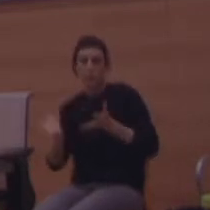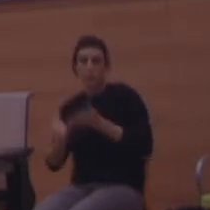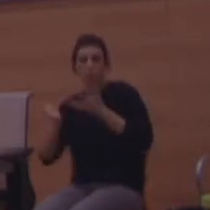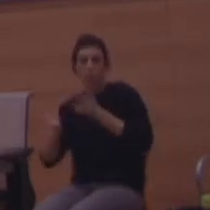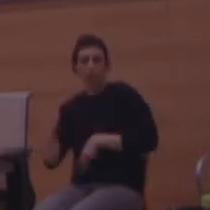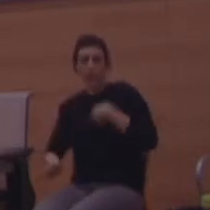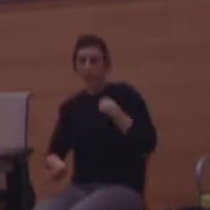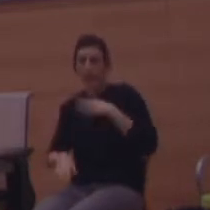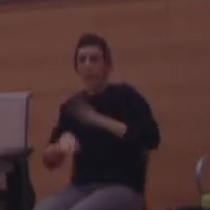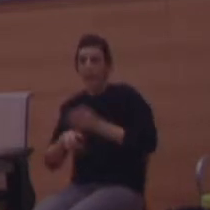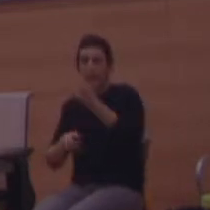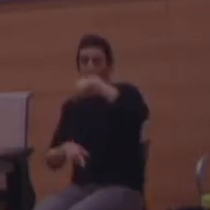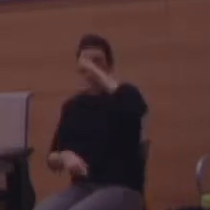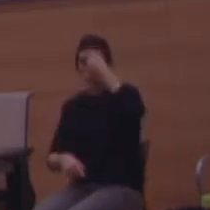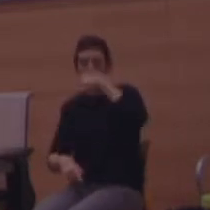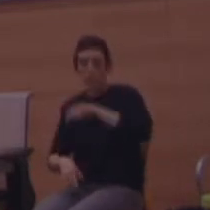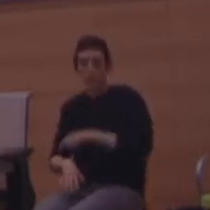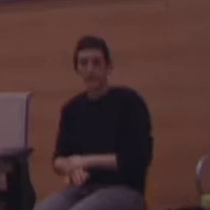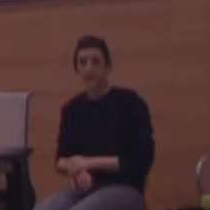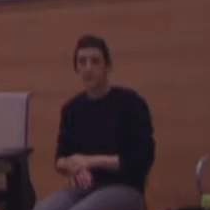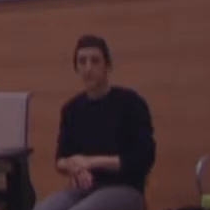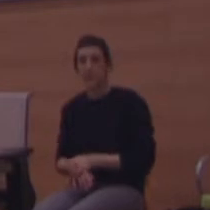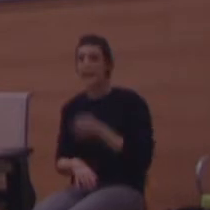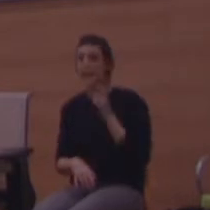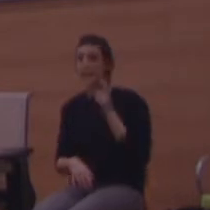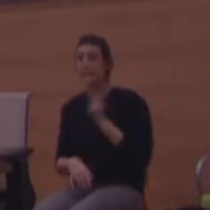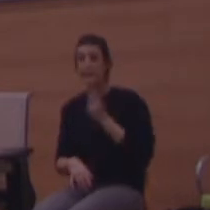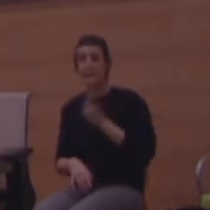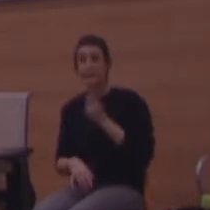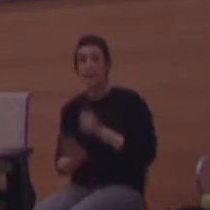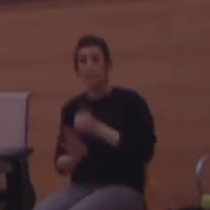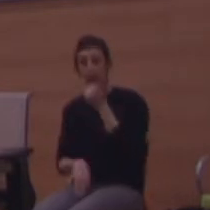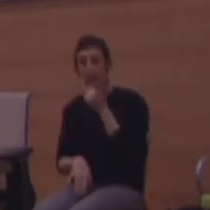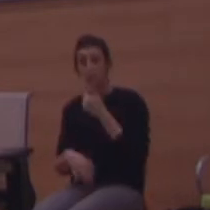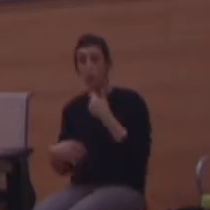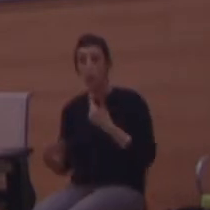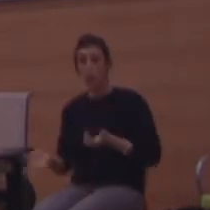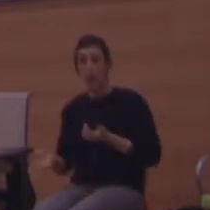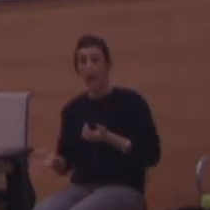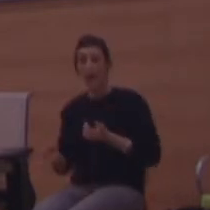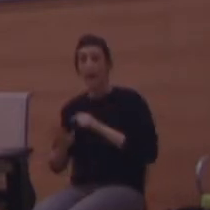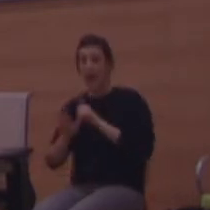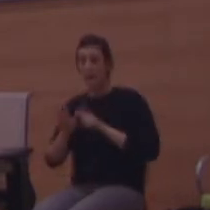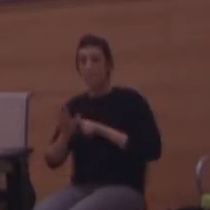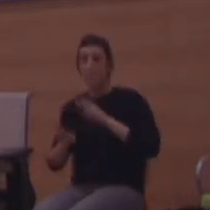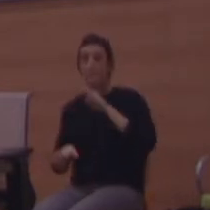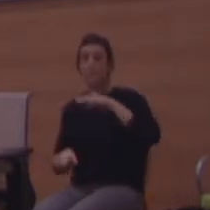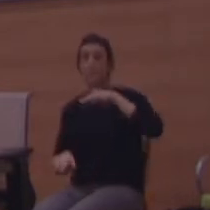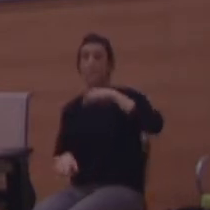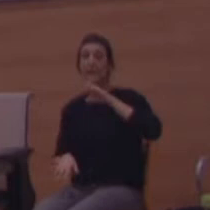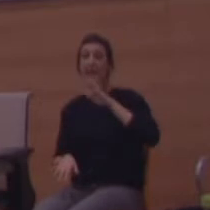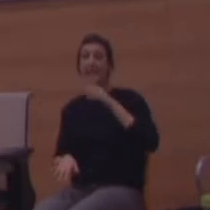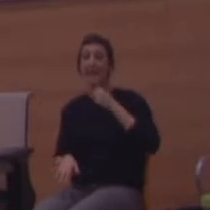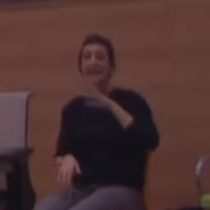que lo sepáis, que las más frecuentes suelen ser el primer metatarsiano por